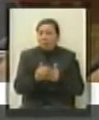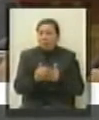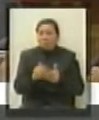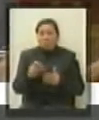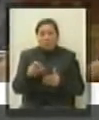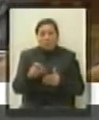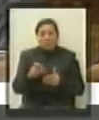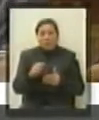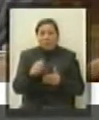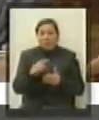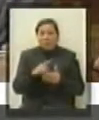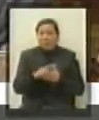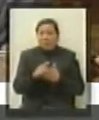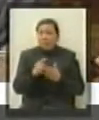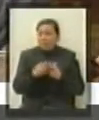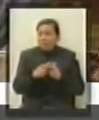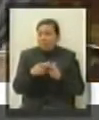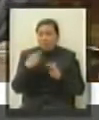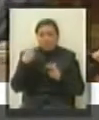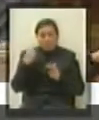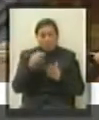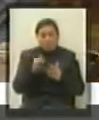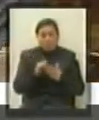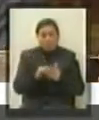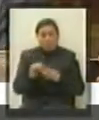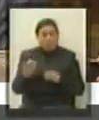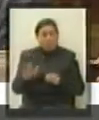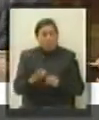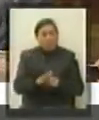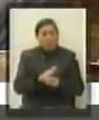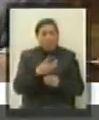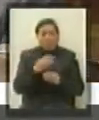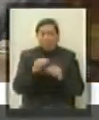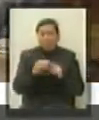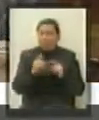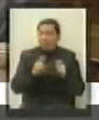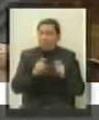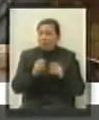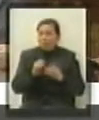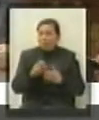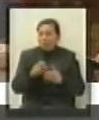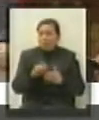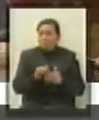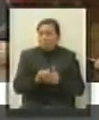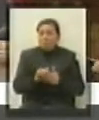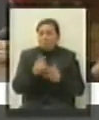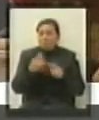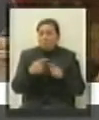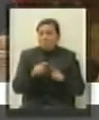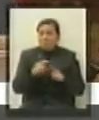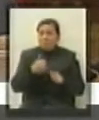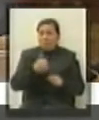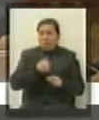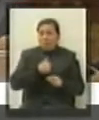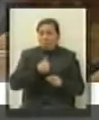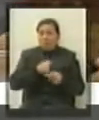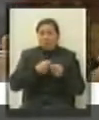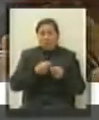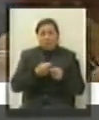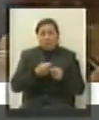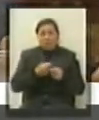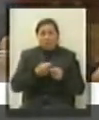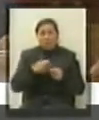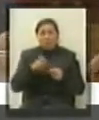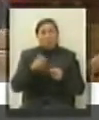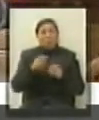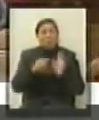penal. Y sé que los indicios razonables son suficientes para construir una teoría del caso penal. Y eso me permite a mí exigir a los procuradores